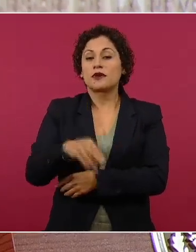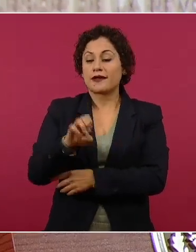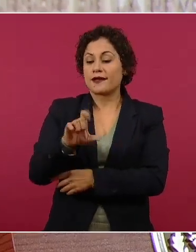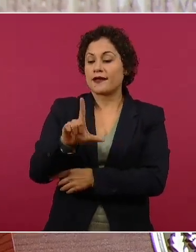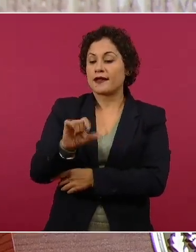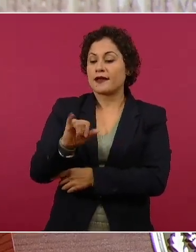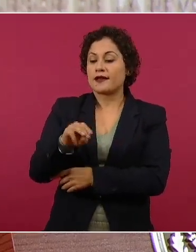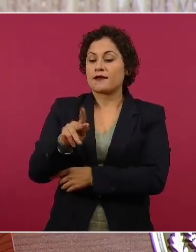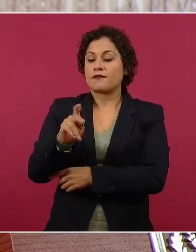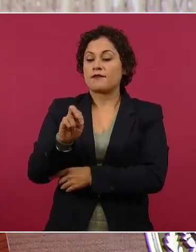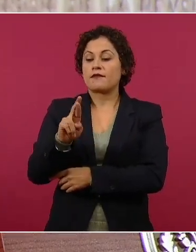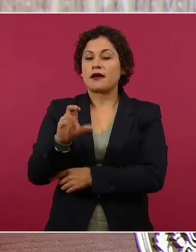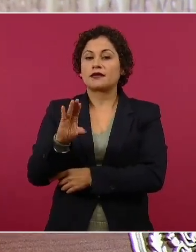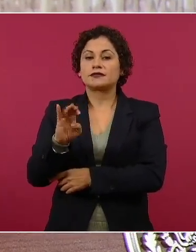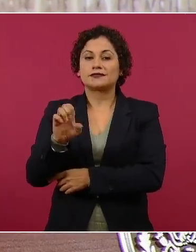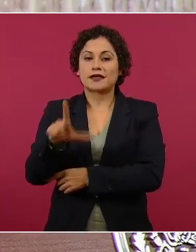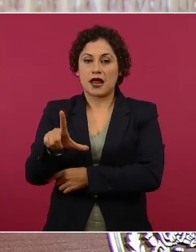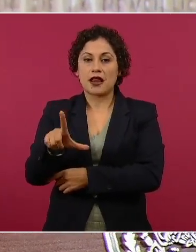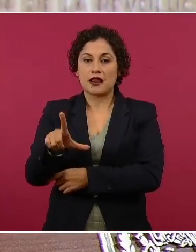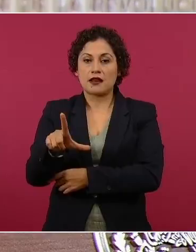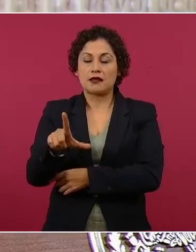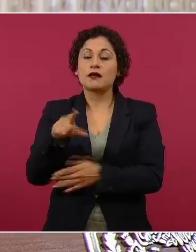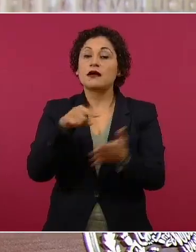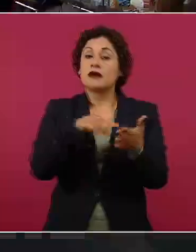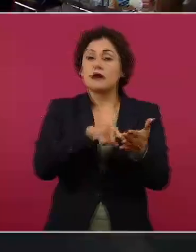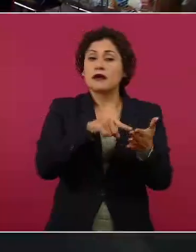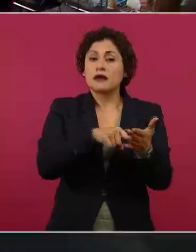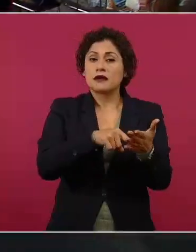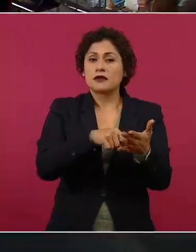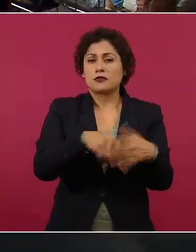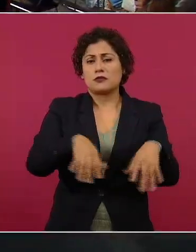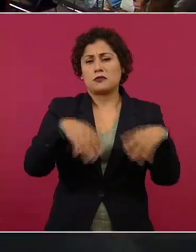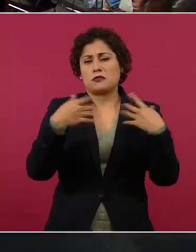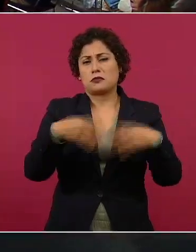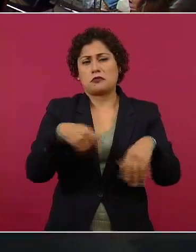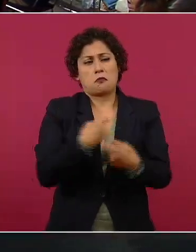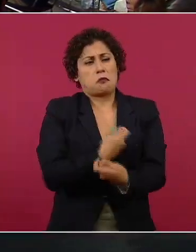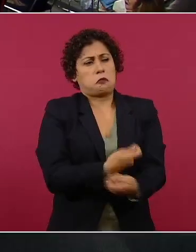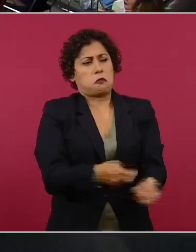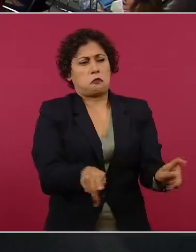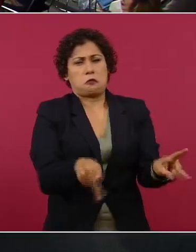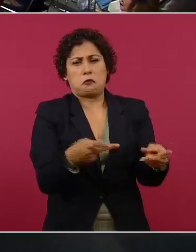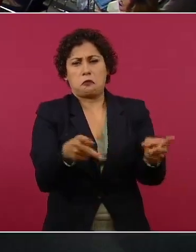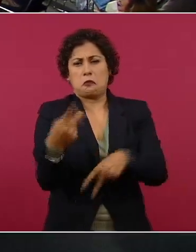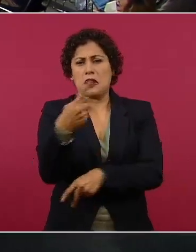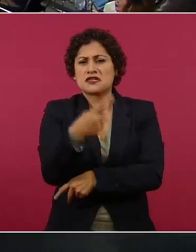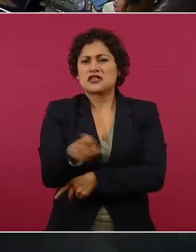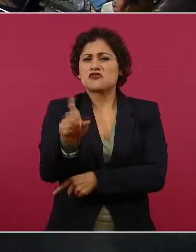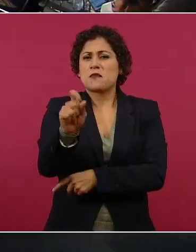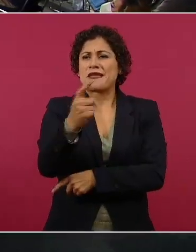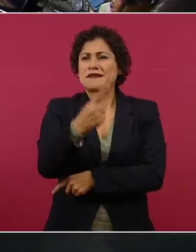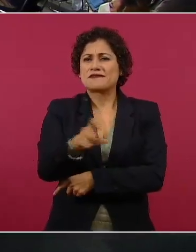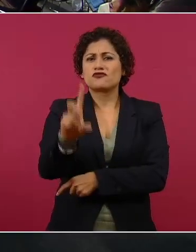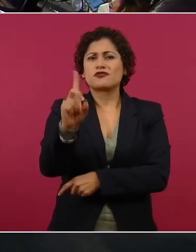que llegó a tirar 120, 130 mil ejemplares diarios, un fenómeno.